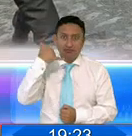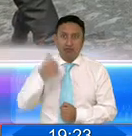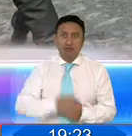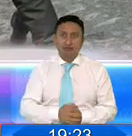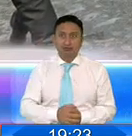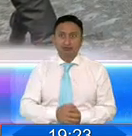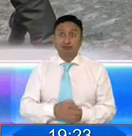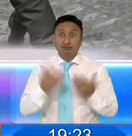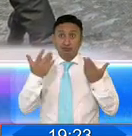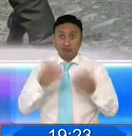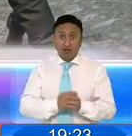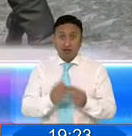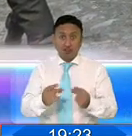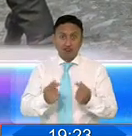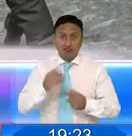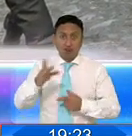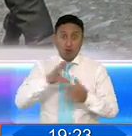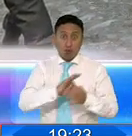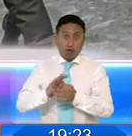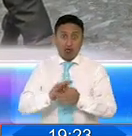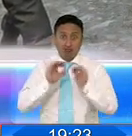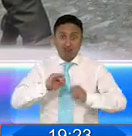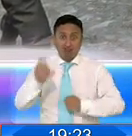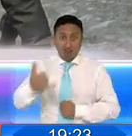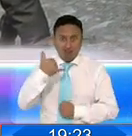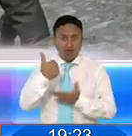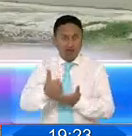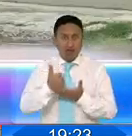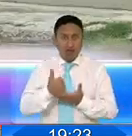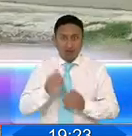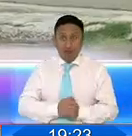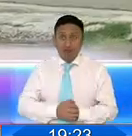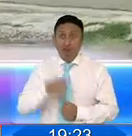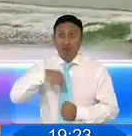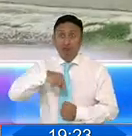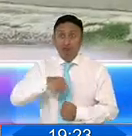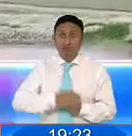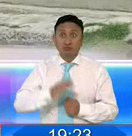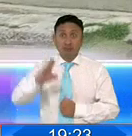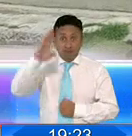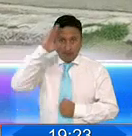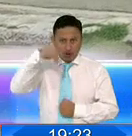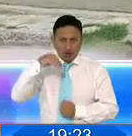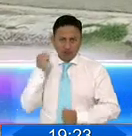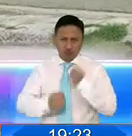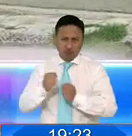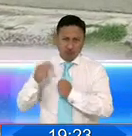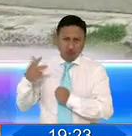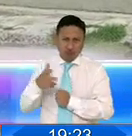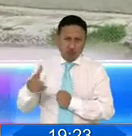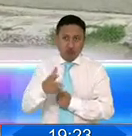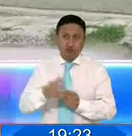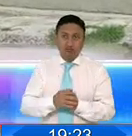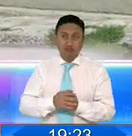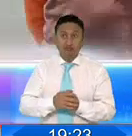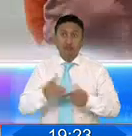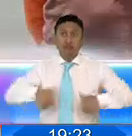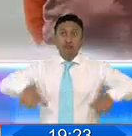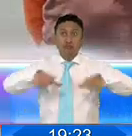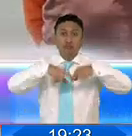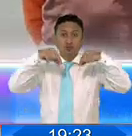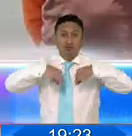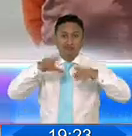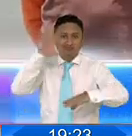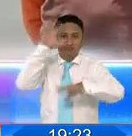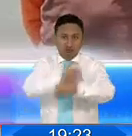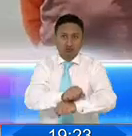Tras lo sucedido, inmediatamente los compañeros de clase piden ayuda. Es allí cuando interviene la policía, desplegando operativos de localización